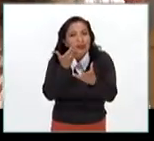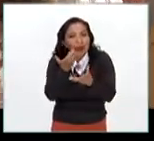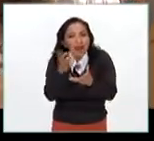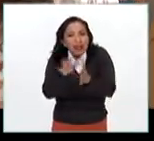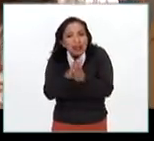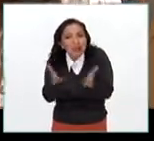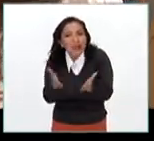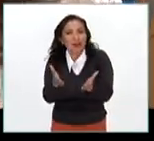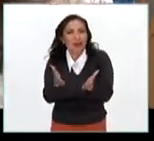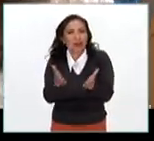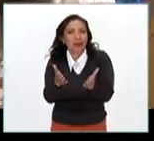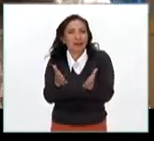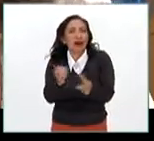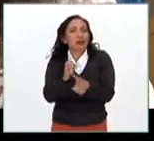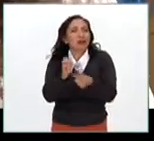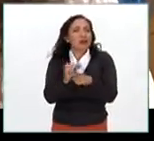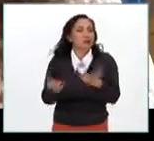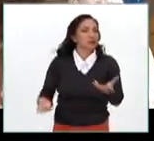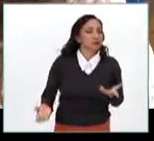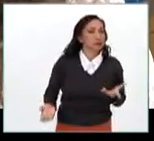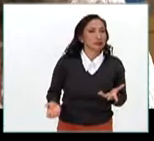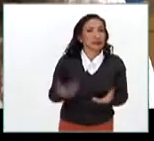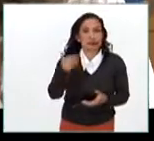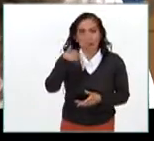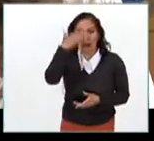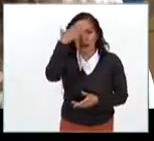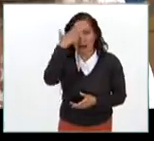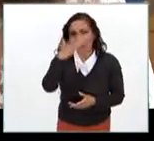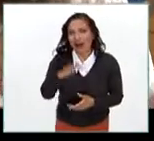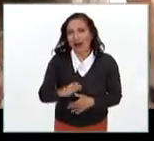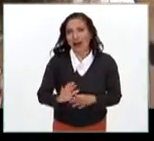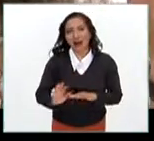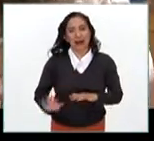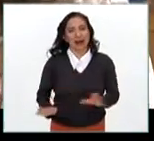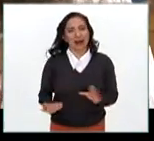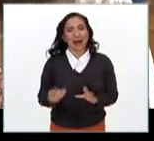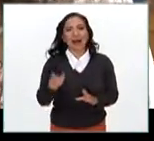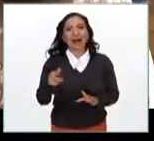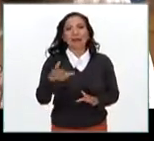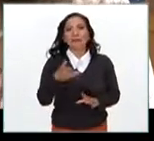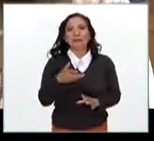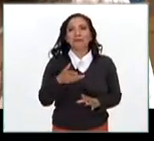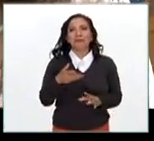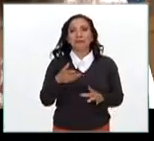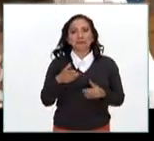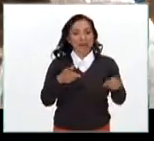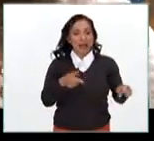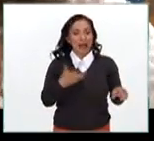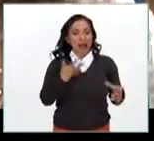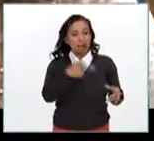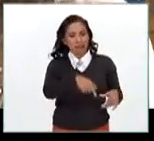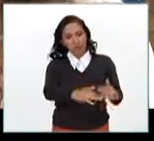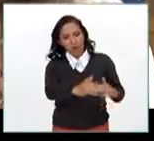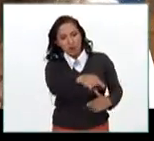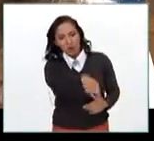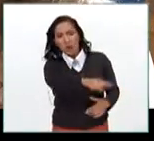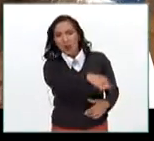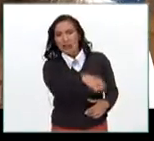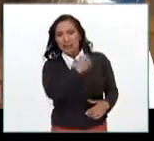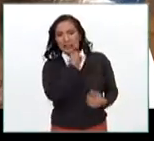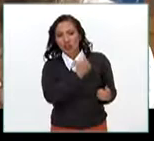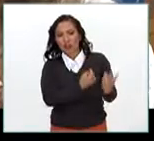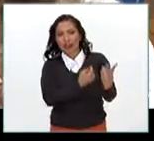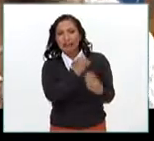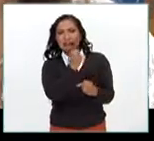su libro. Entonces, ¿para qué? Si ya sabemos que tienes un potencial ahí en el